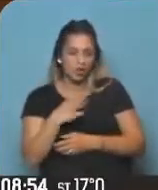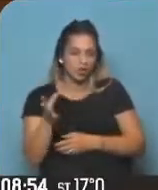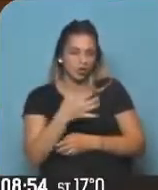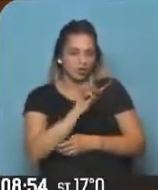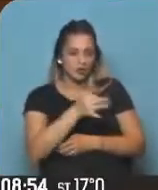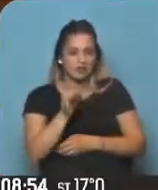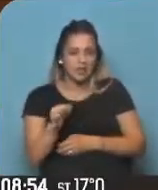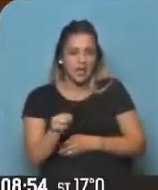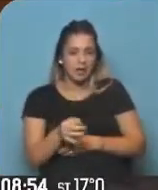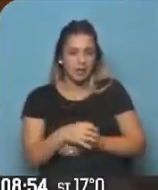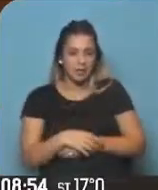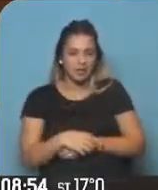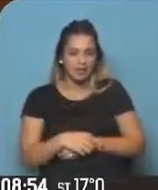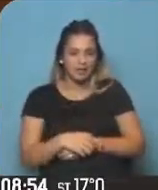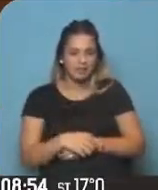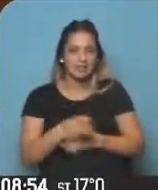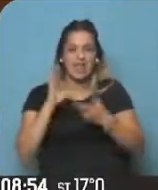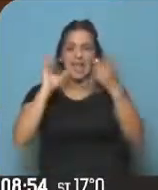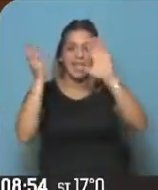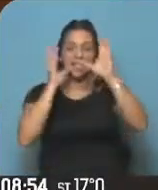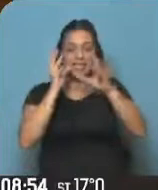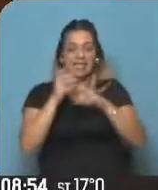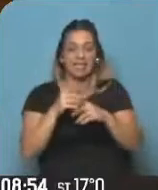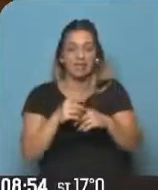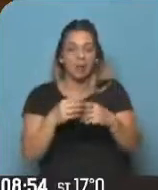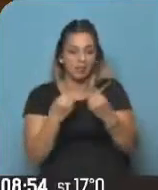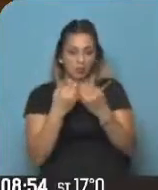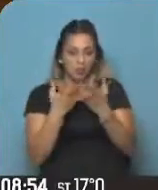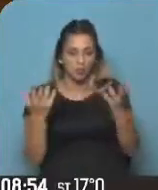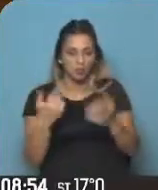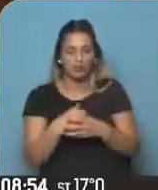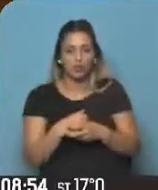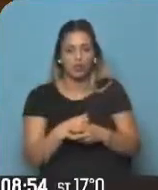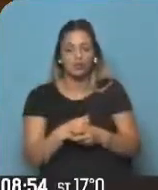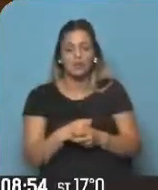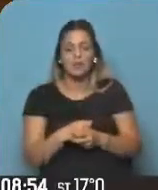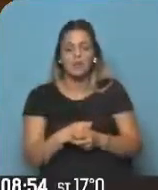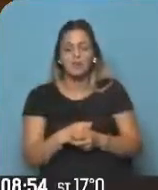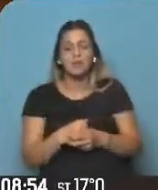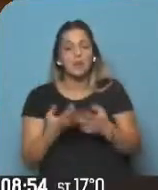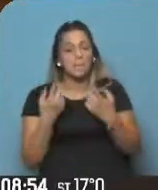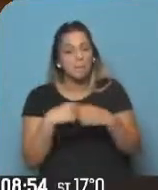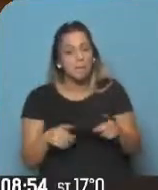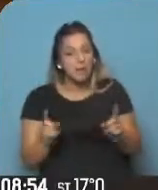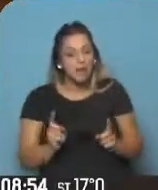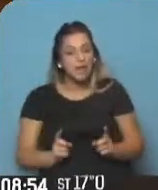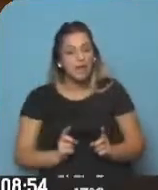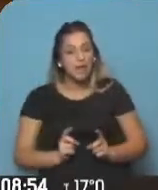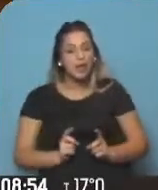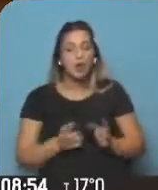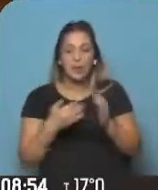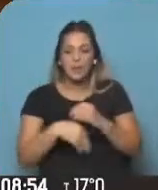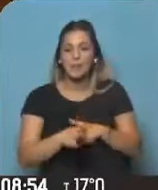una bonanza de dotación de recursos naturales que muchos países en el mundo no tienen pero que sin embargo va a empezar